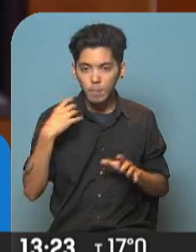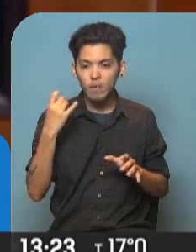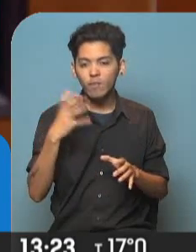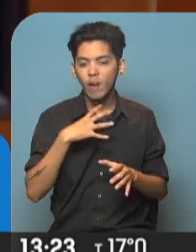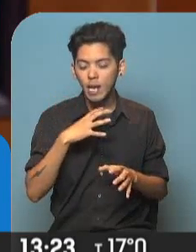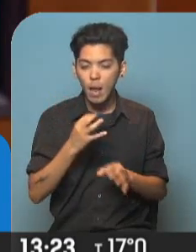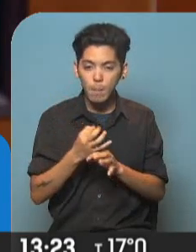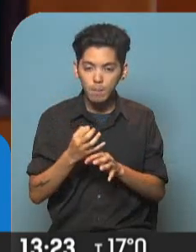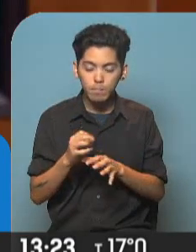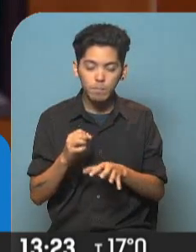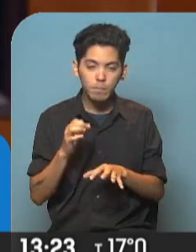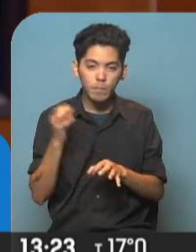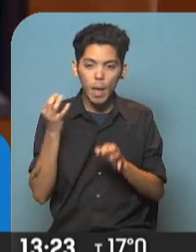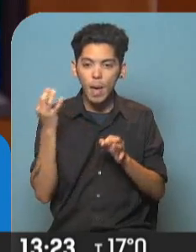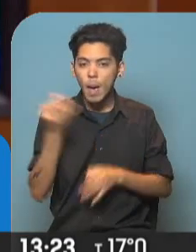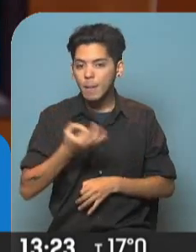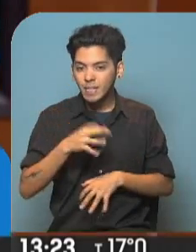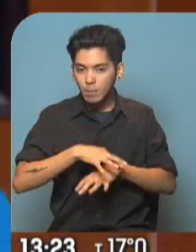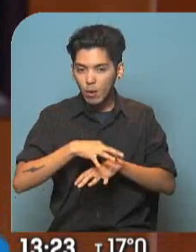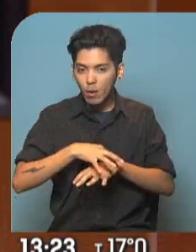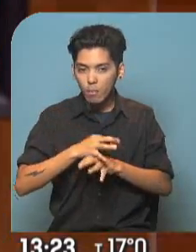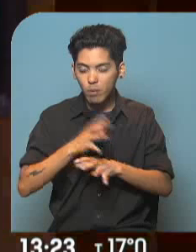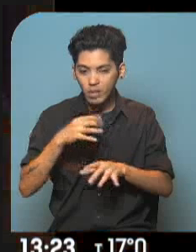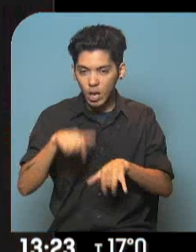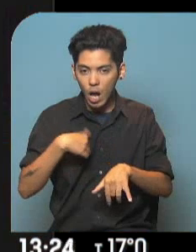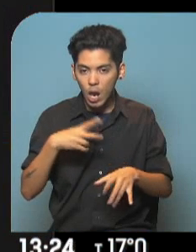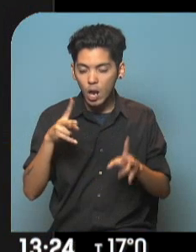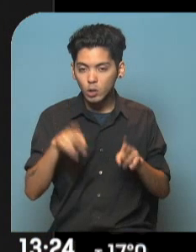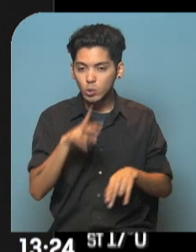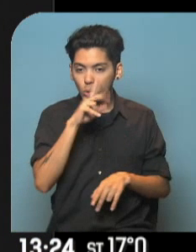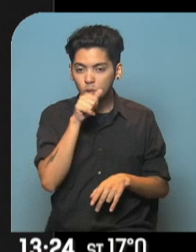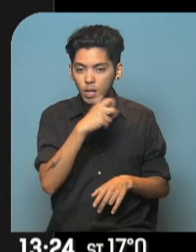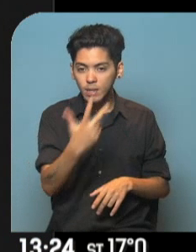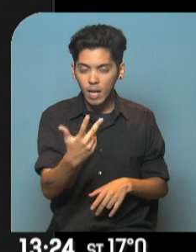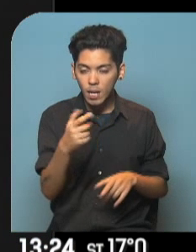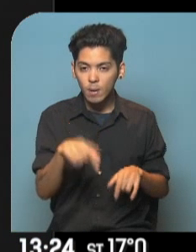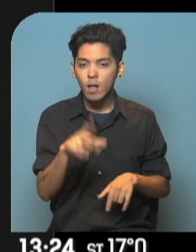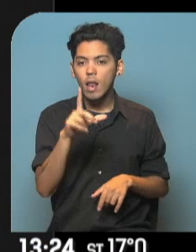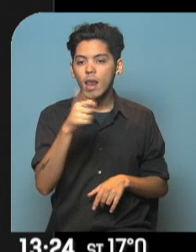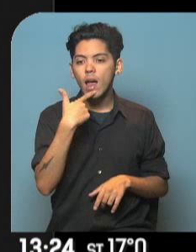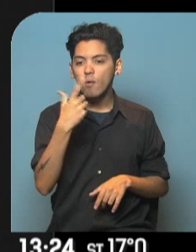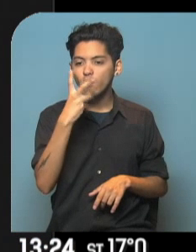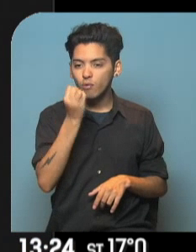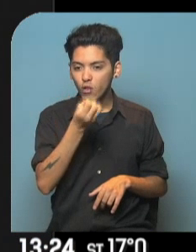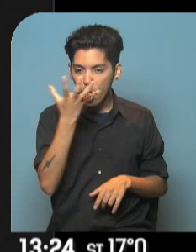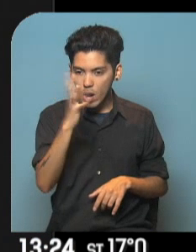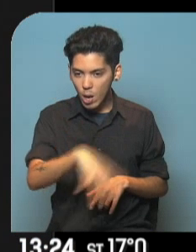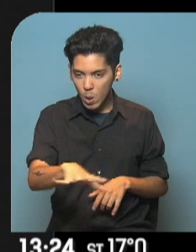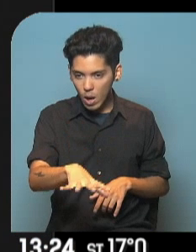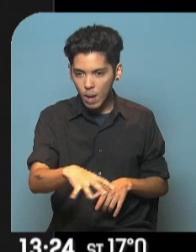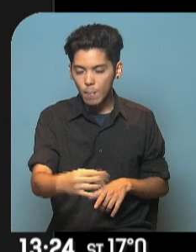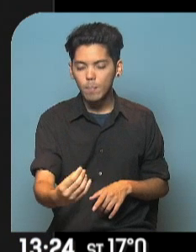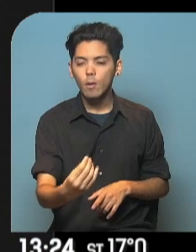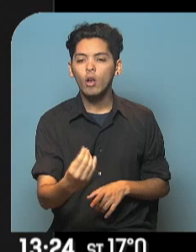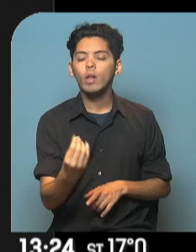especialistas. Ahora mismo se está cortando la ruta 3 porque en Las Flores, provincia de Buenos Aires, porque